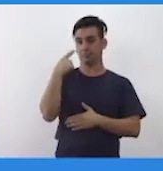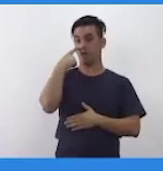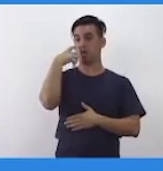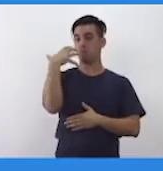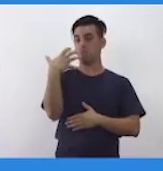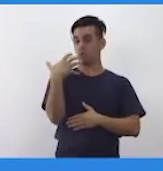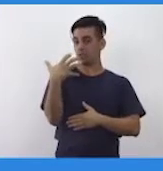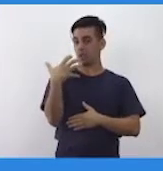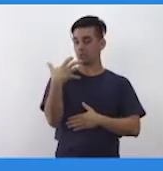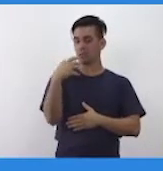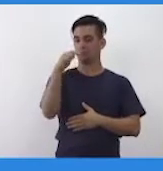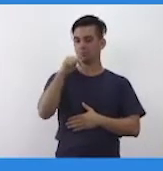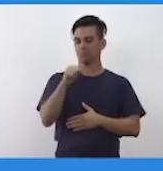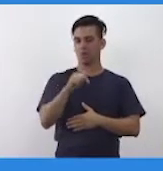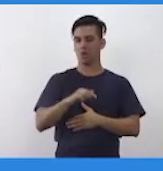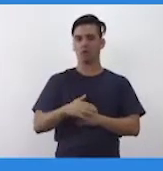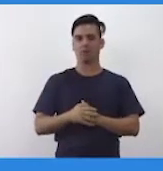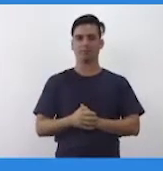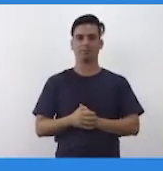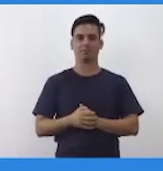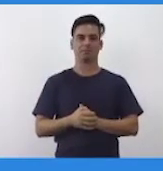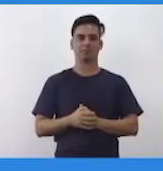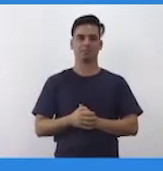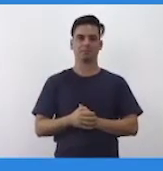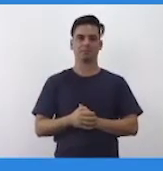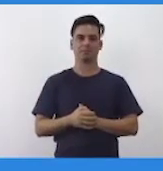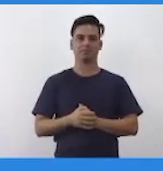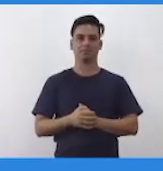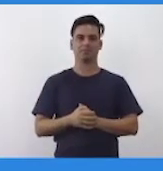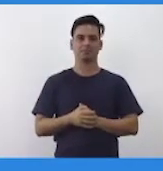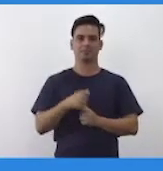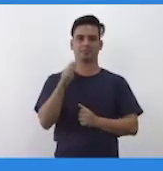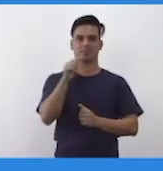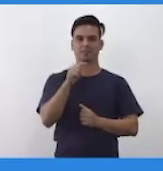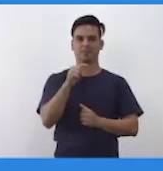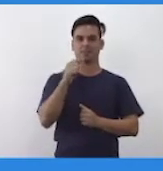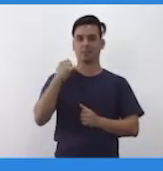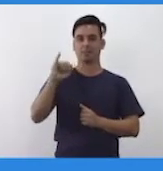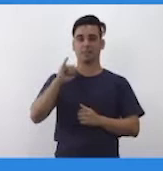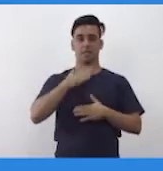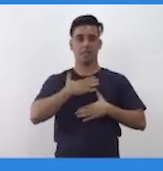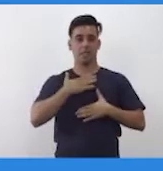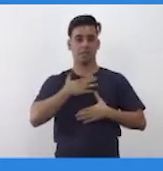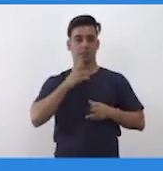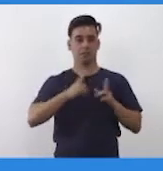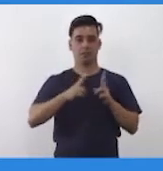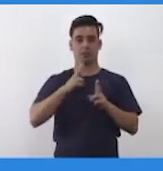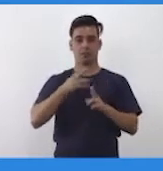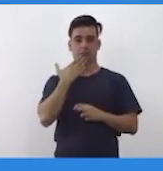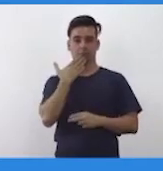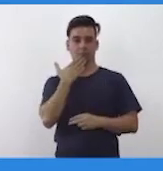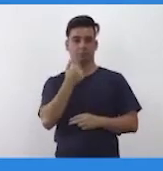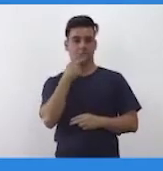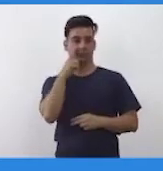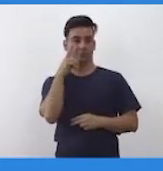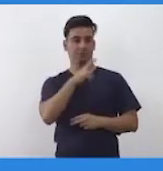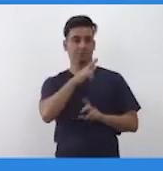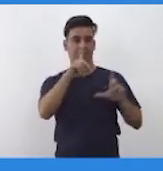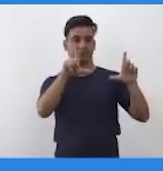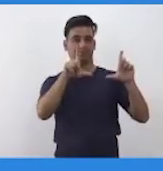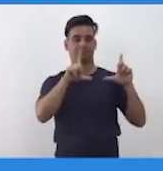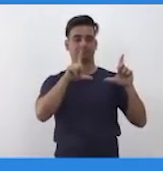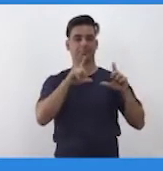la vamos a retomar. Actividad independiente que, como bien aparece en